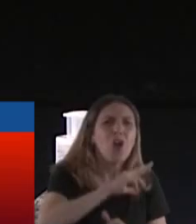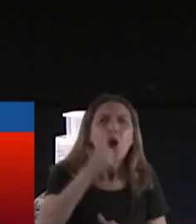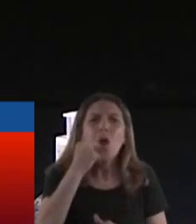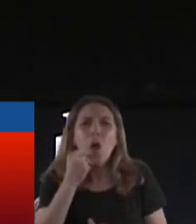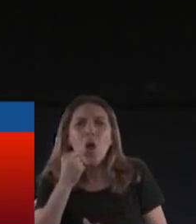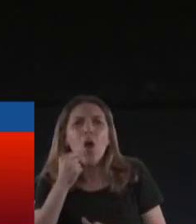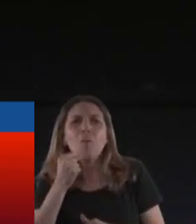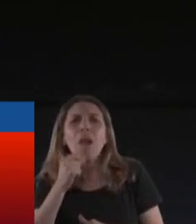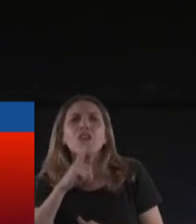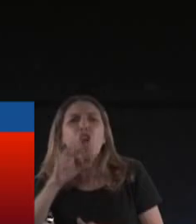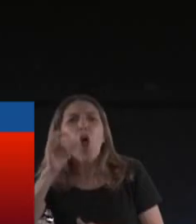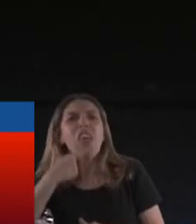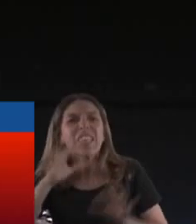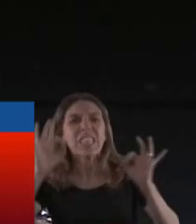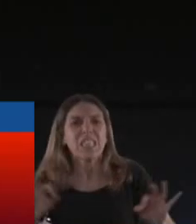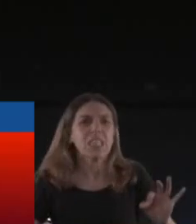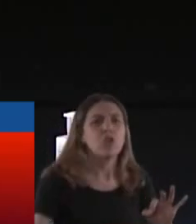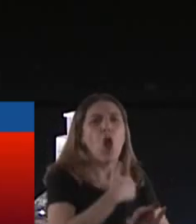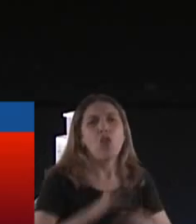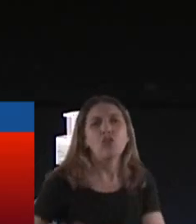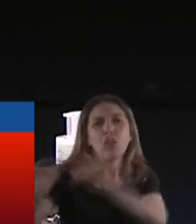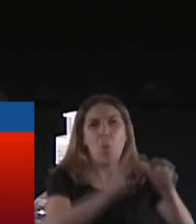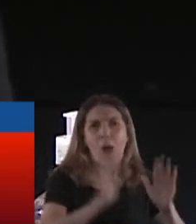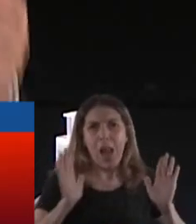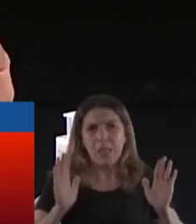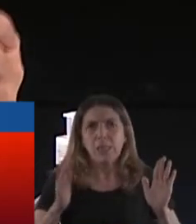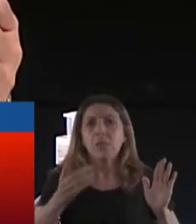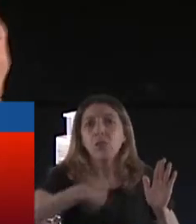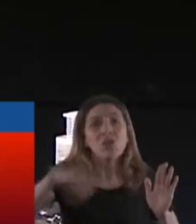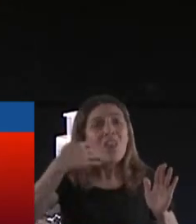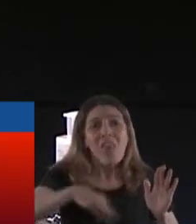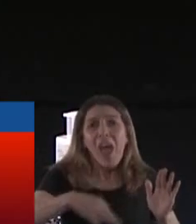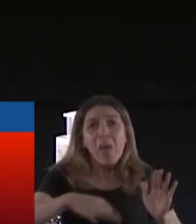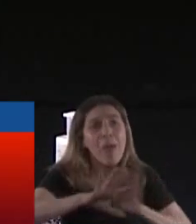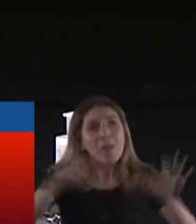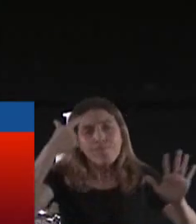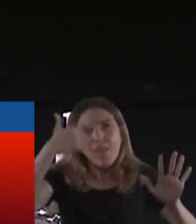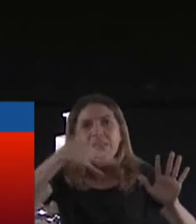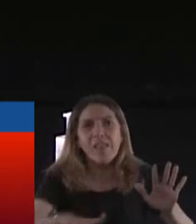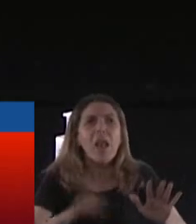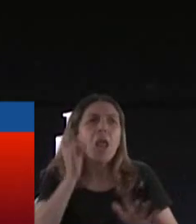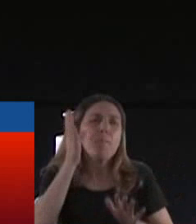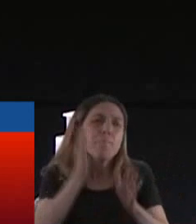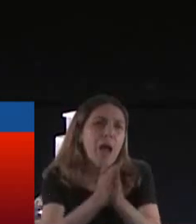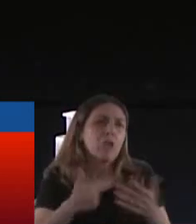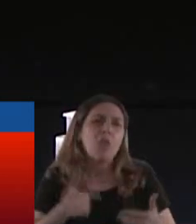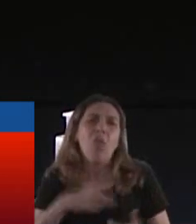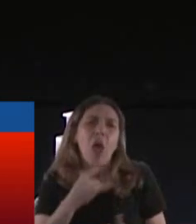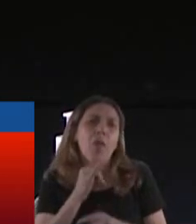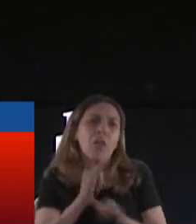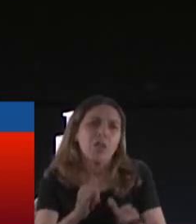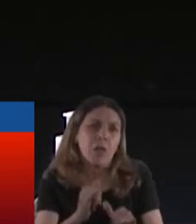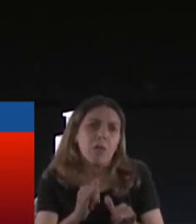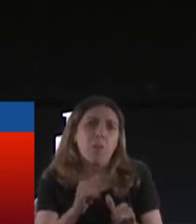todes somos iguales. Y tenemos que entenderlo. Y perdón que uno tenga que decir esto que parece